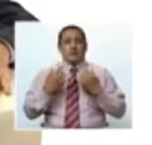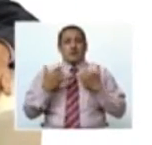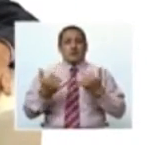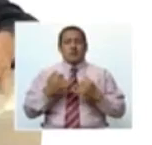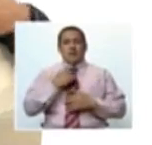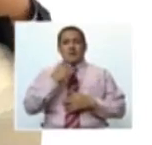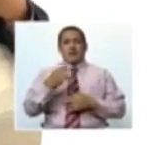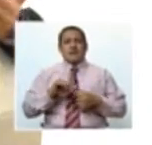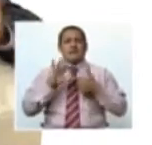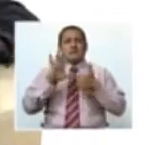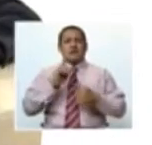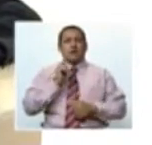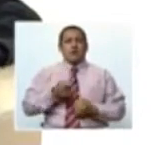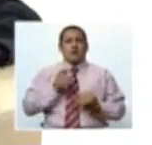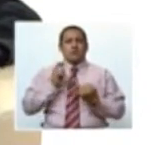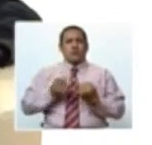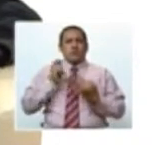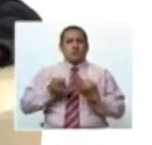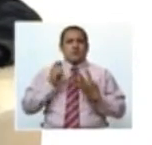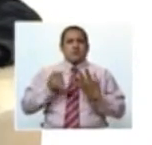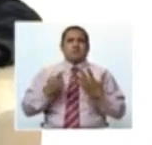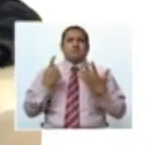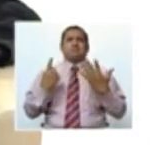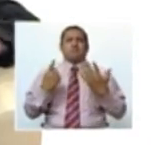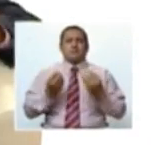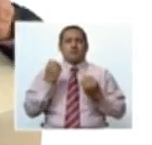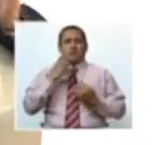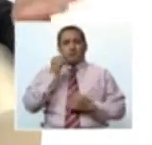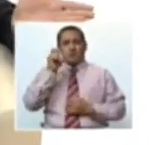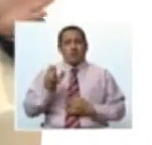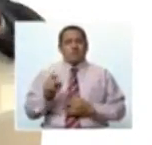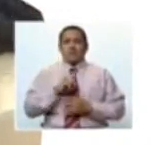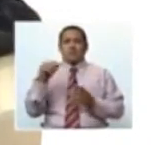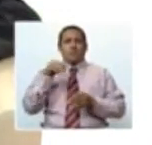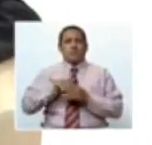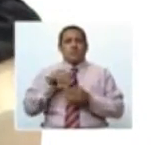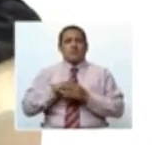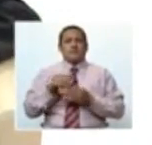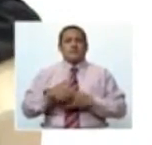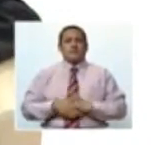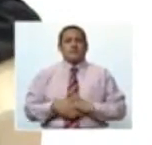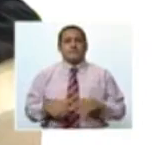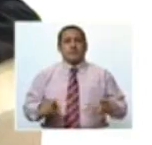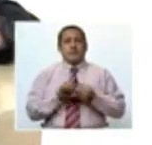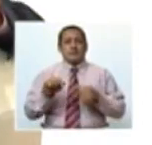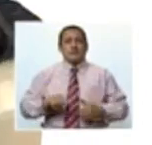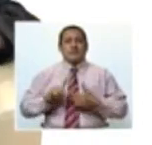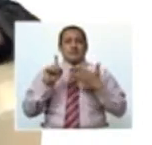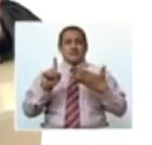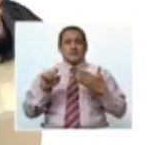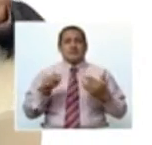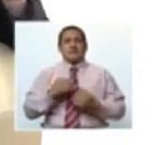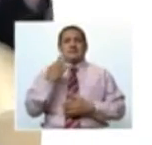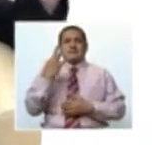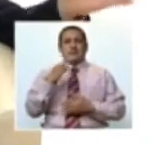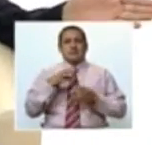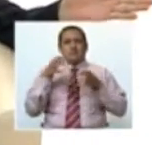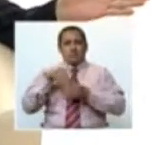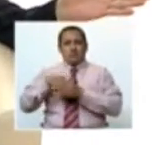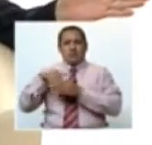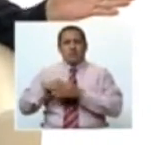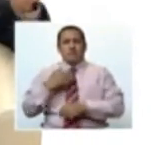que fueron 6 los magistrados que intervinieron en esta causa, dado que uno tuvo que abstenerse, y de esos 6, 3 votaron